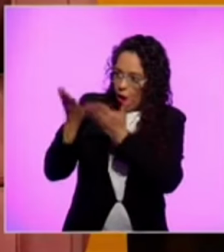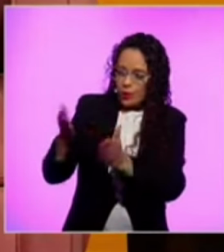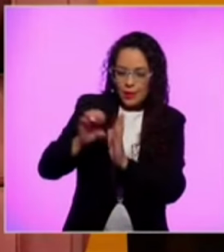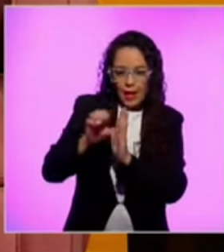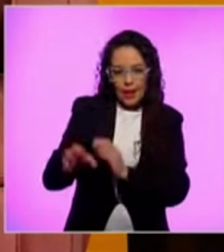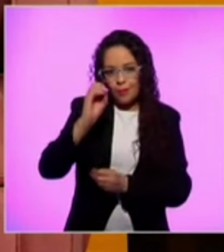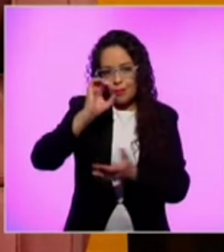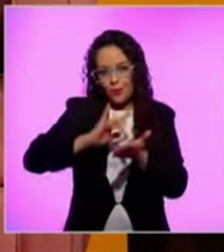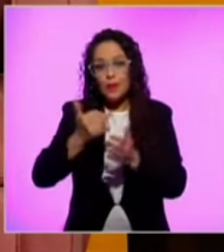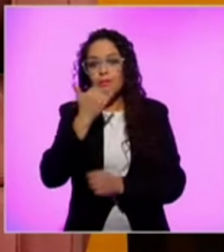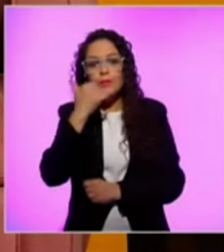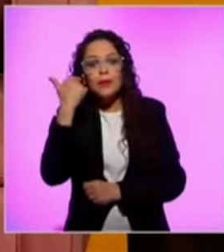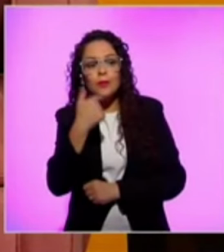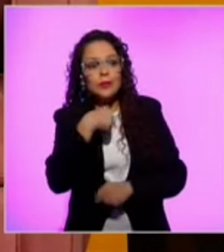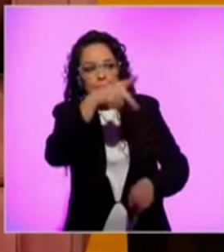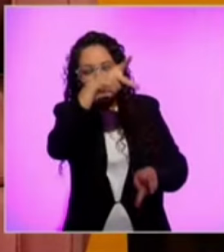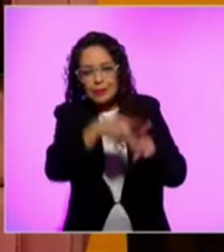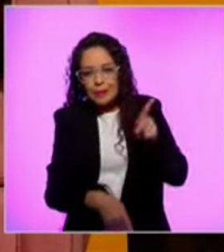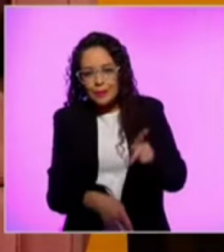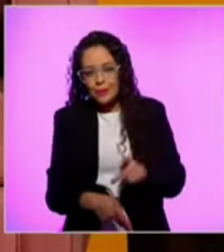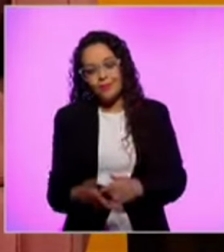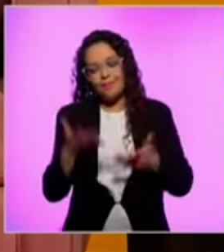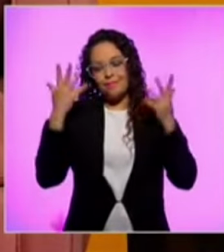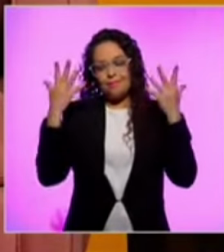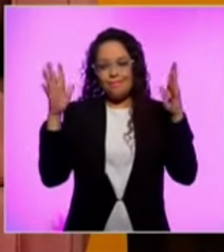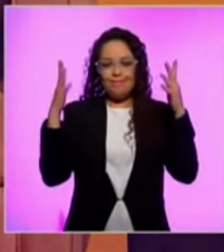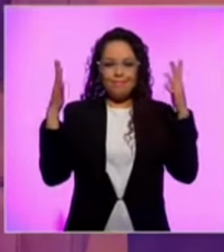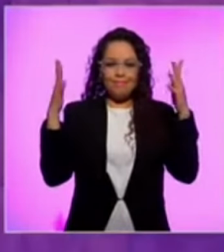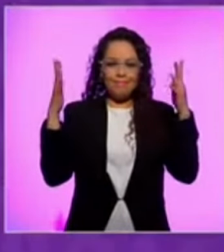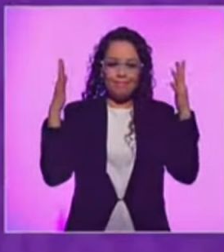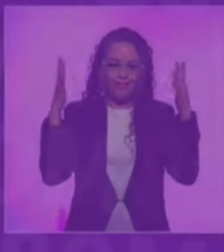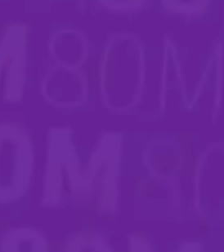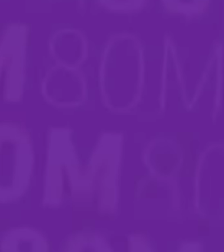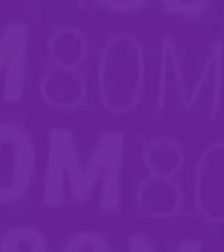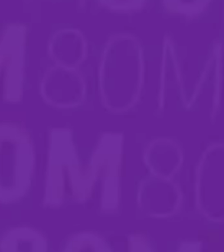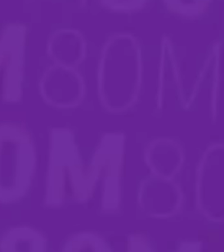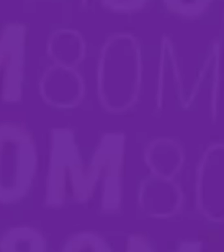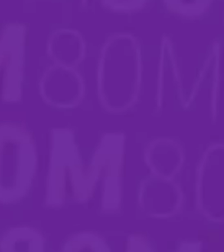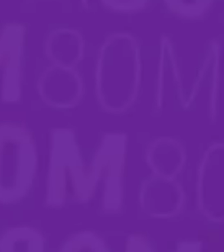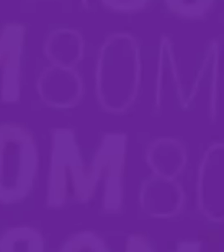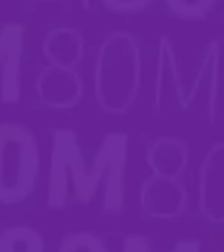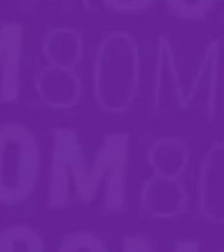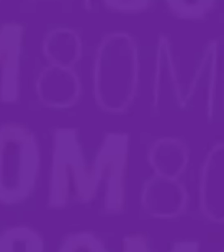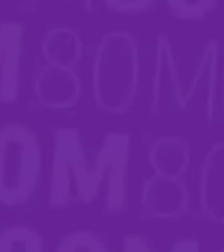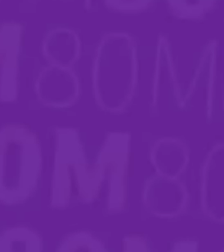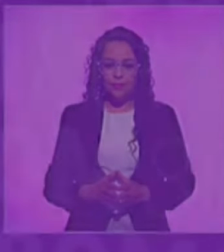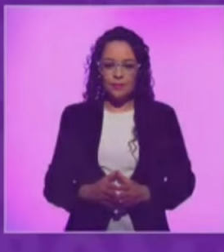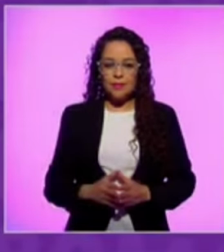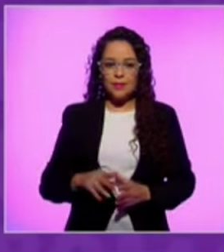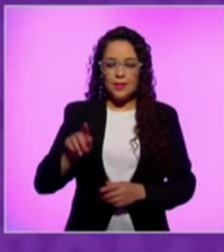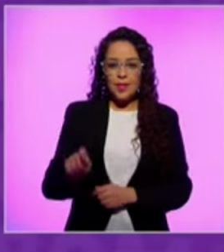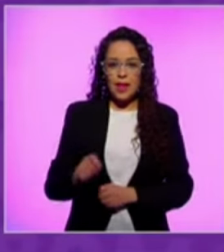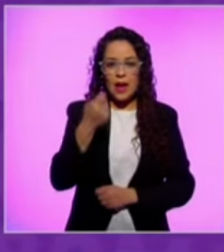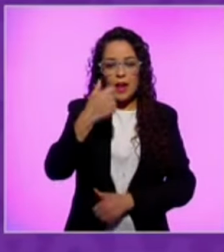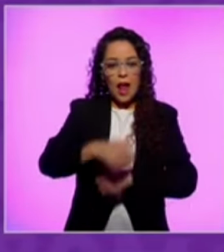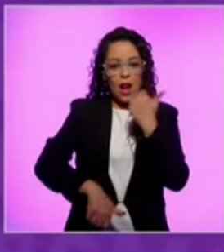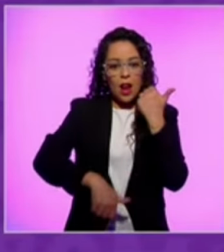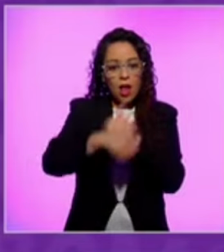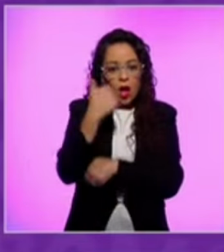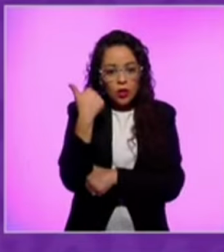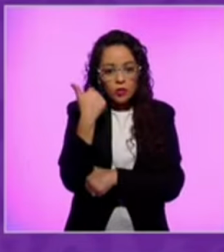gracias. Muchísimas gracias. Gracias a ustedes. Un aplauso. El 11 es un canal educativo y cultural, cuyo propósito